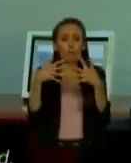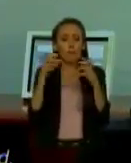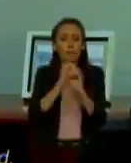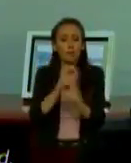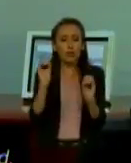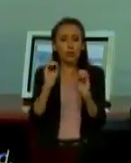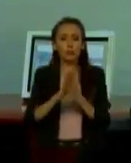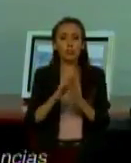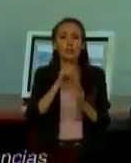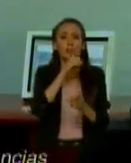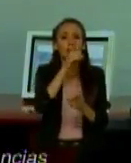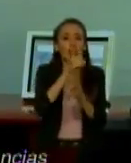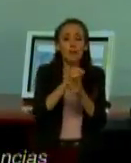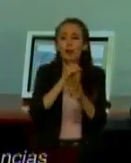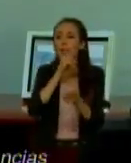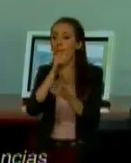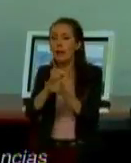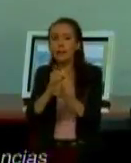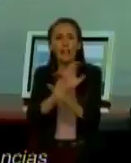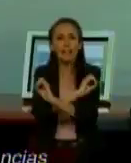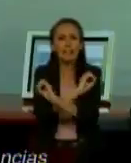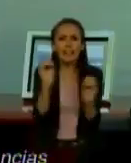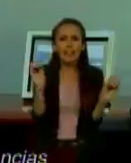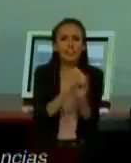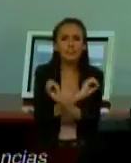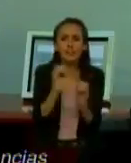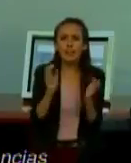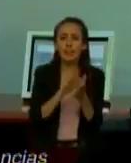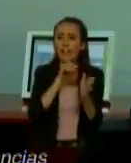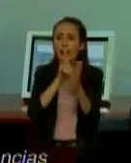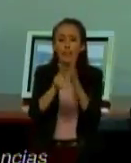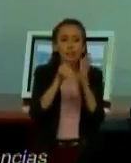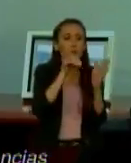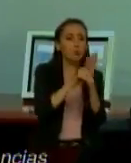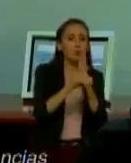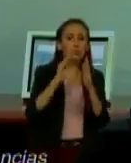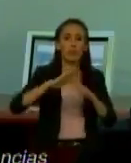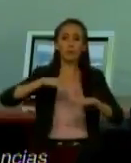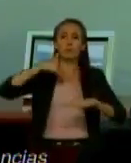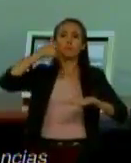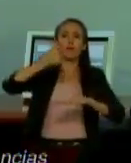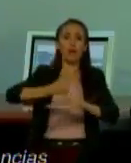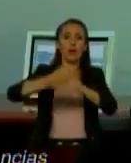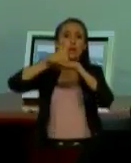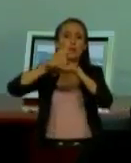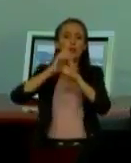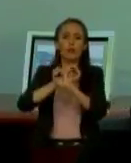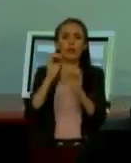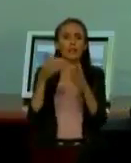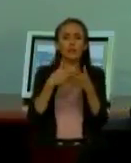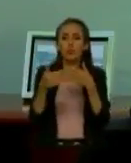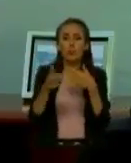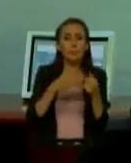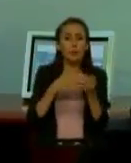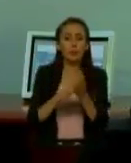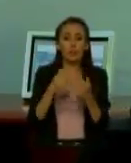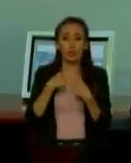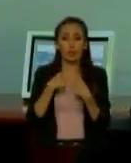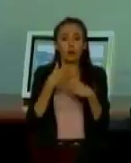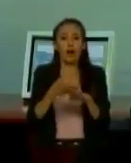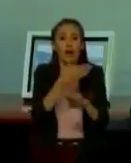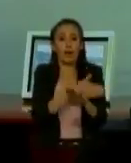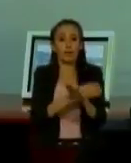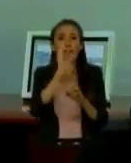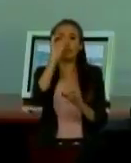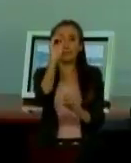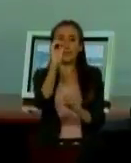decir la verdad. Nadie tenga miedo, inclusive si las denuncias son sobre servidores de esta mi administración. Lo dije claramente en campaña.